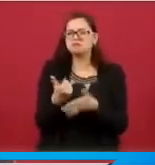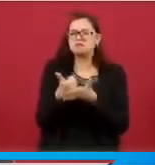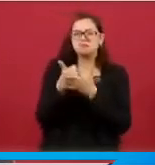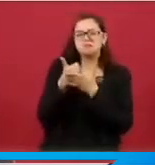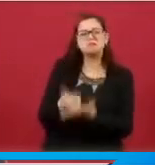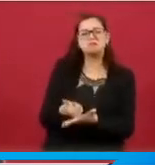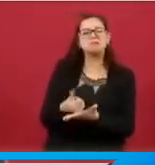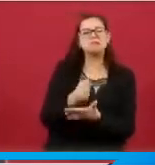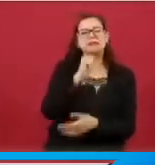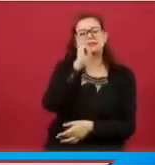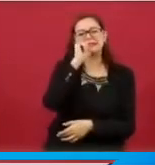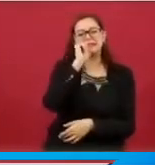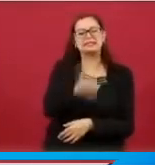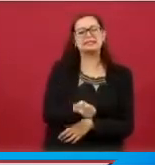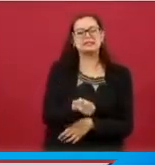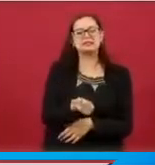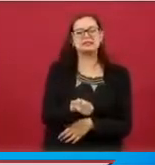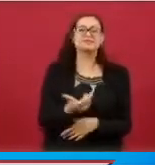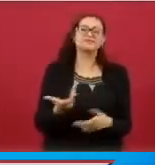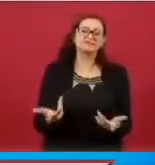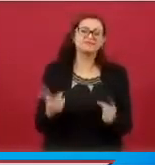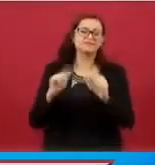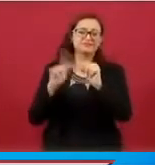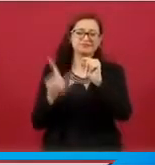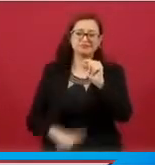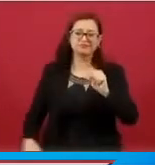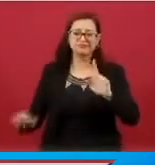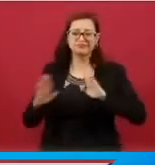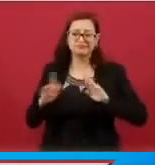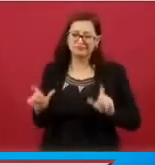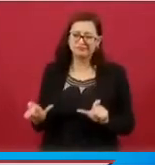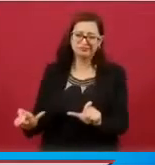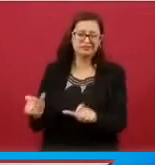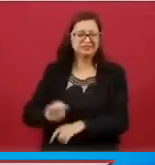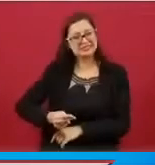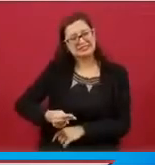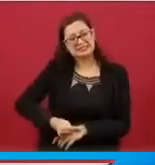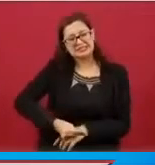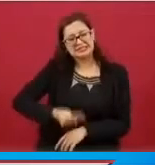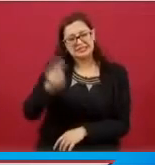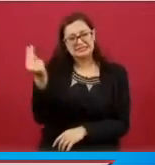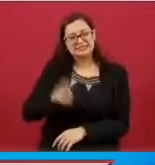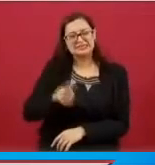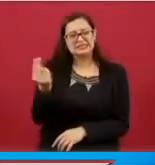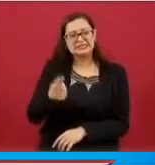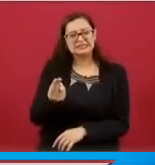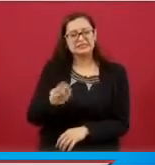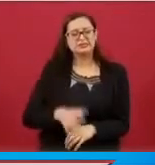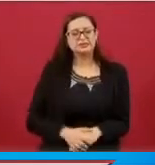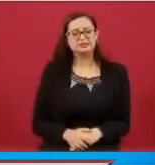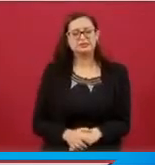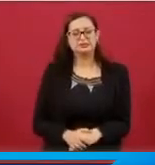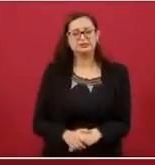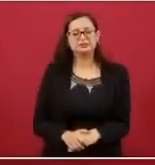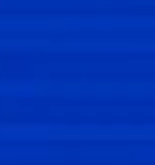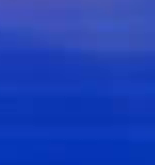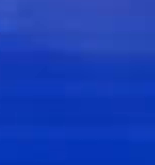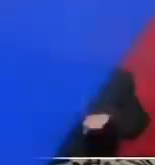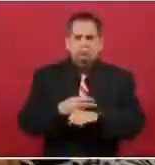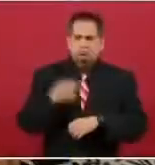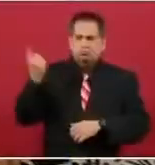del PRI a la creación de la Guardia Nacional. Los gobernadores del PRI apoyan su creación porque saben que es lo mejor para enfrentar la inseguridad.